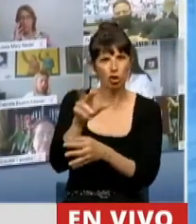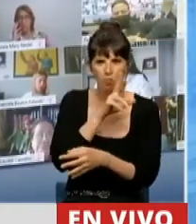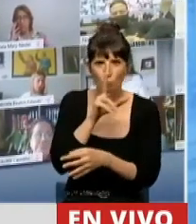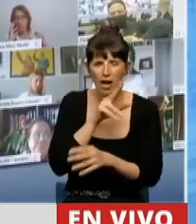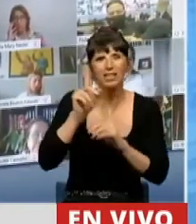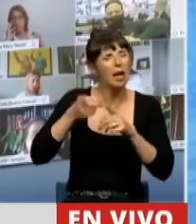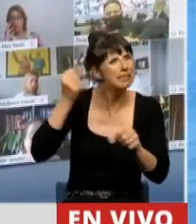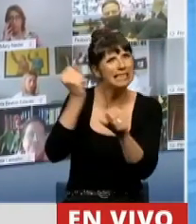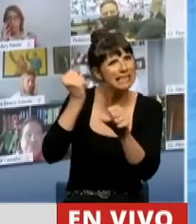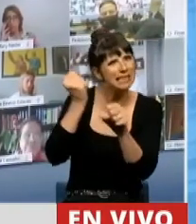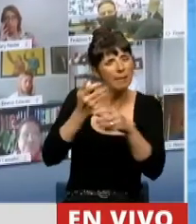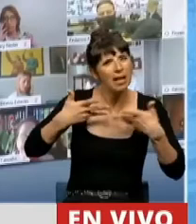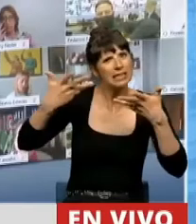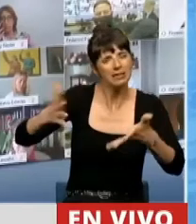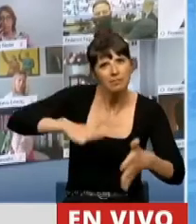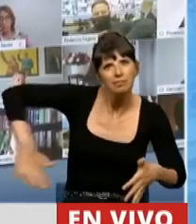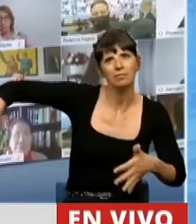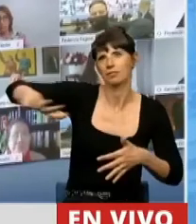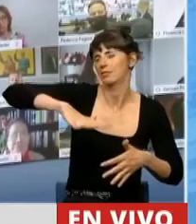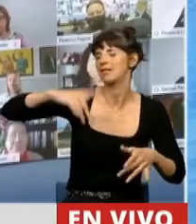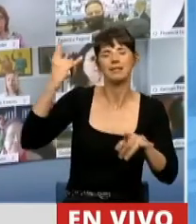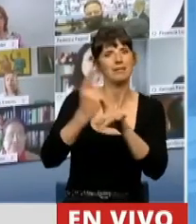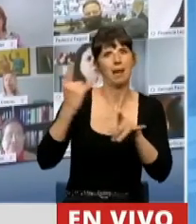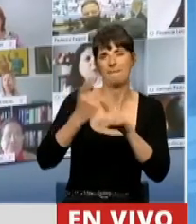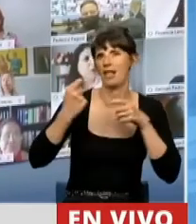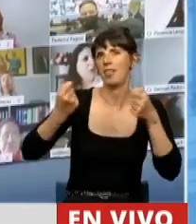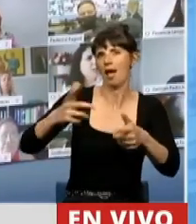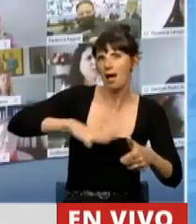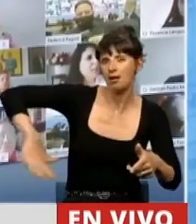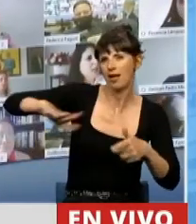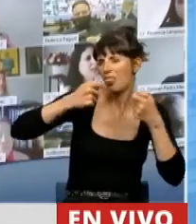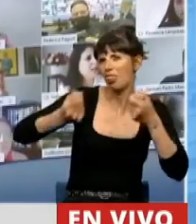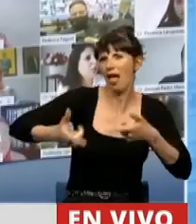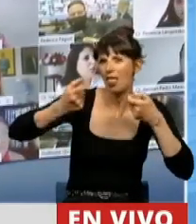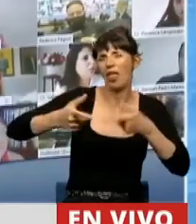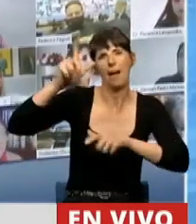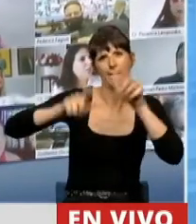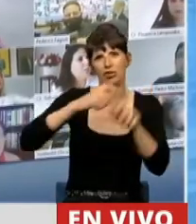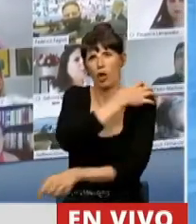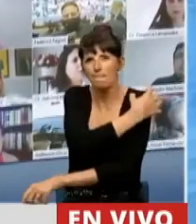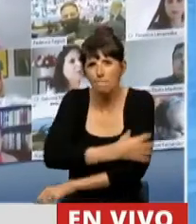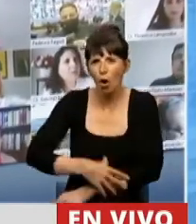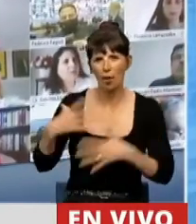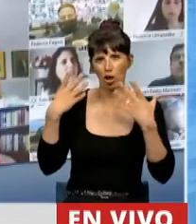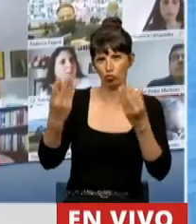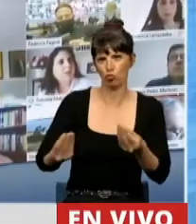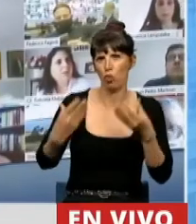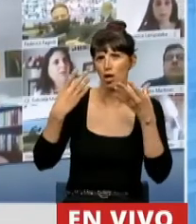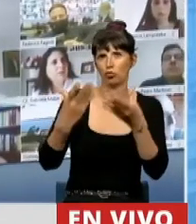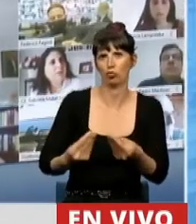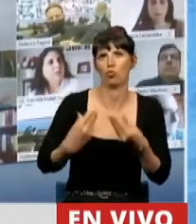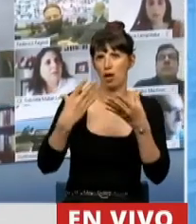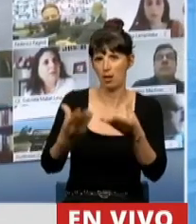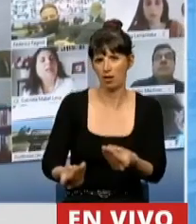trabajadora social, que siempre estuvo en la barriada ayudando a los más humildes, a quienes más lo necesitan, y